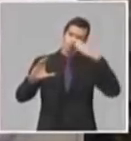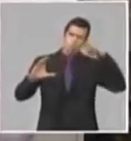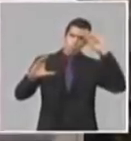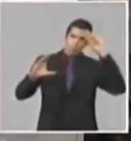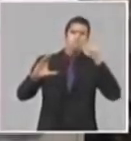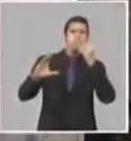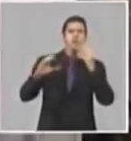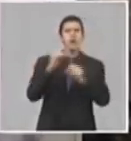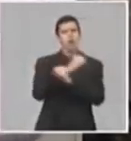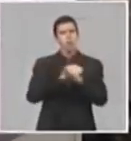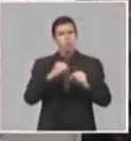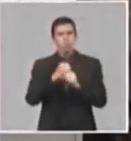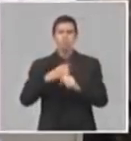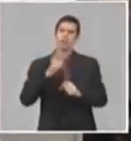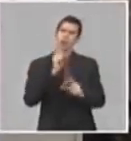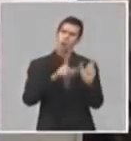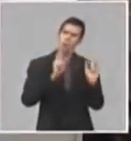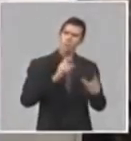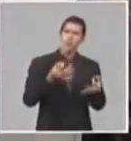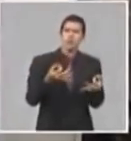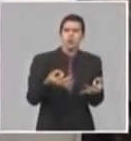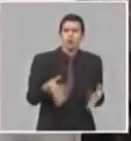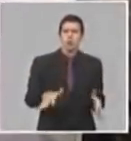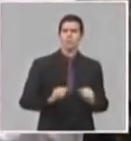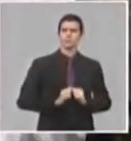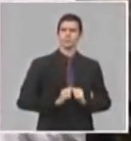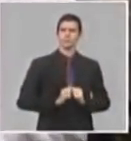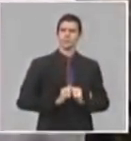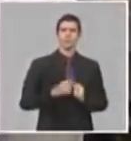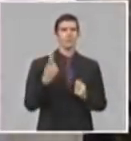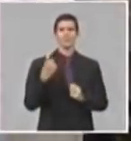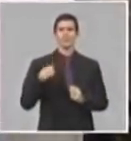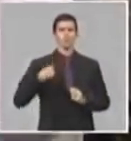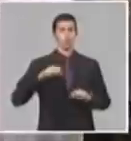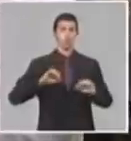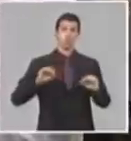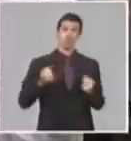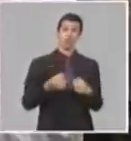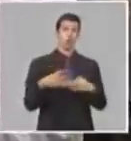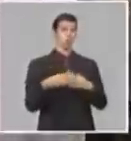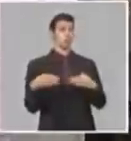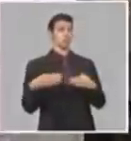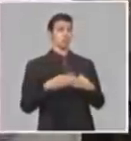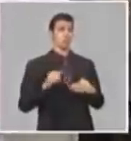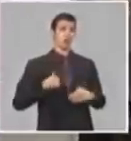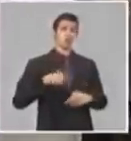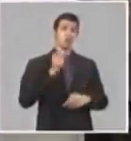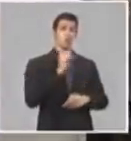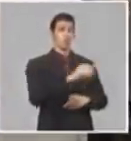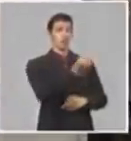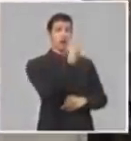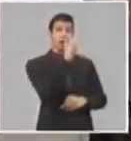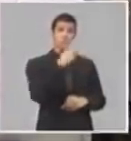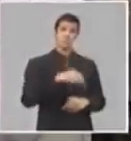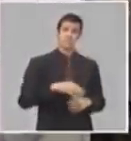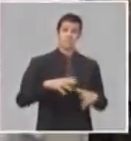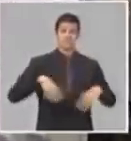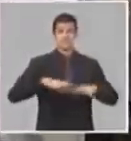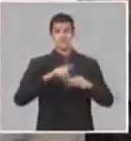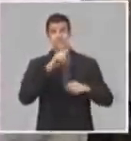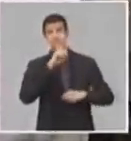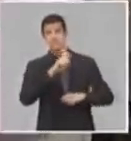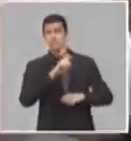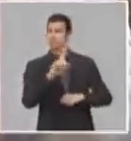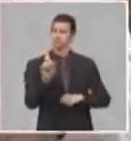segmento del mercado que obviamente nos va a permitir dar un nivel de oferta a ese segmento, recuperar una parte de esa divisa, conectarla con la industria nacional y